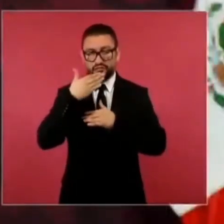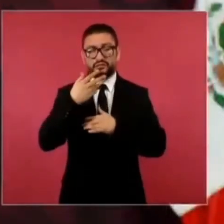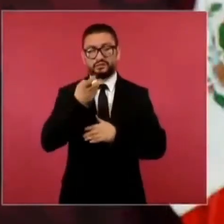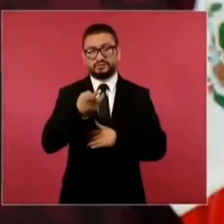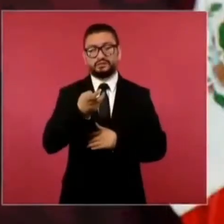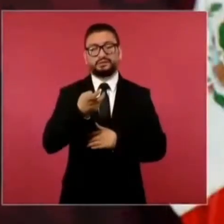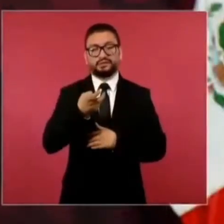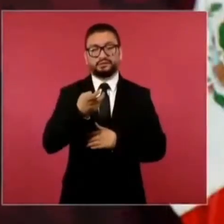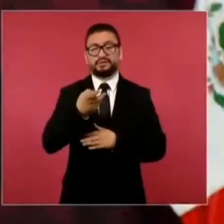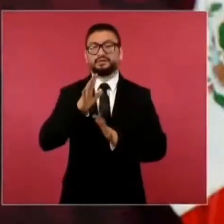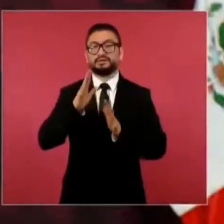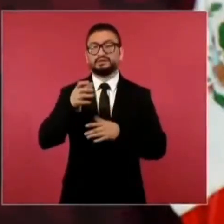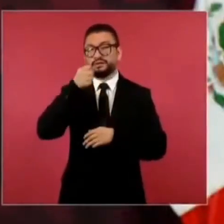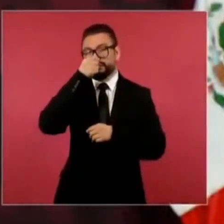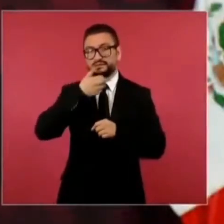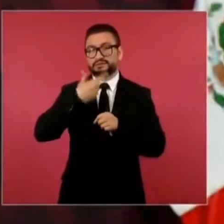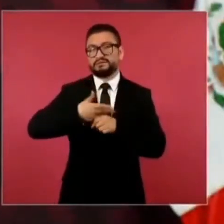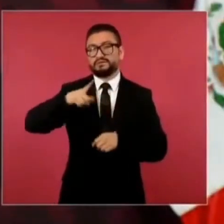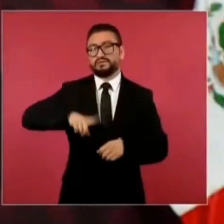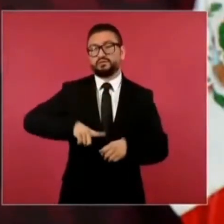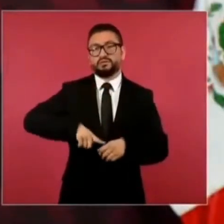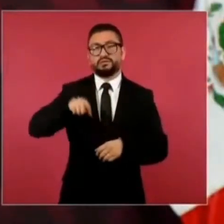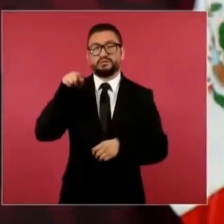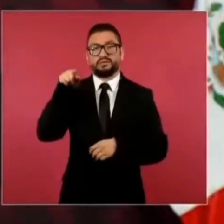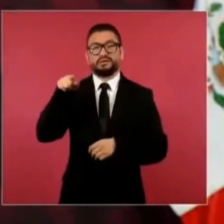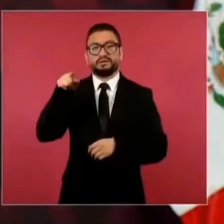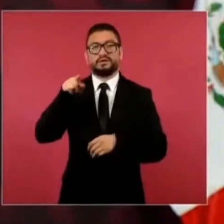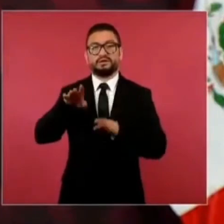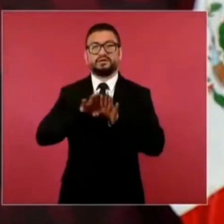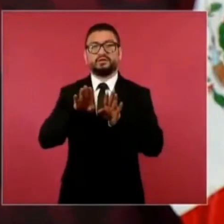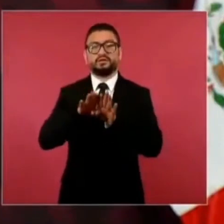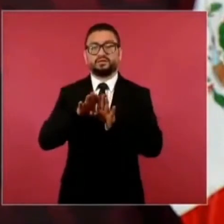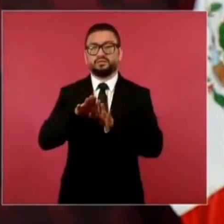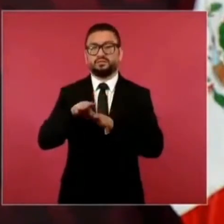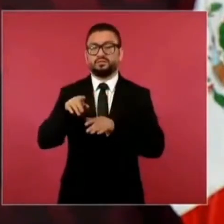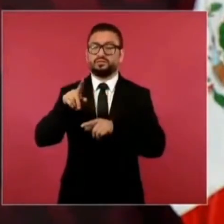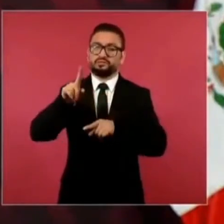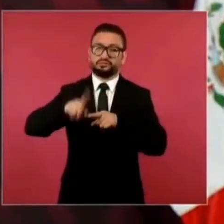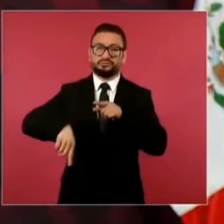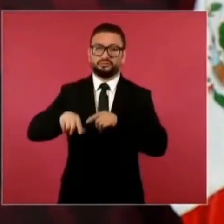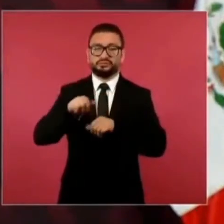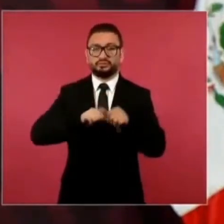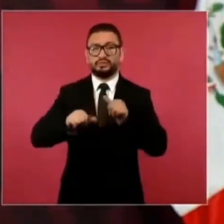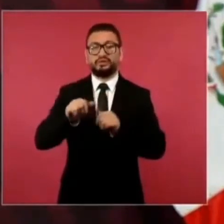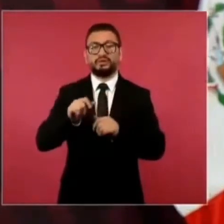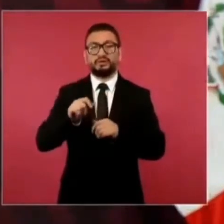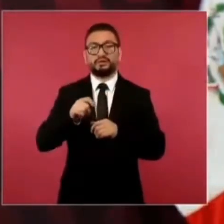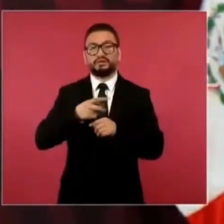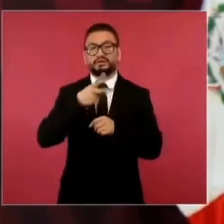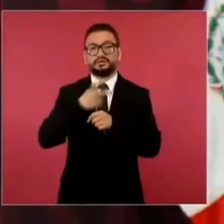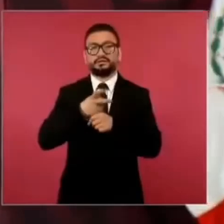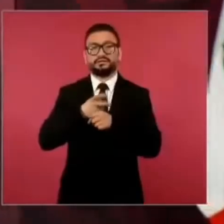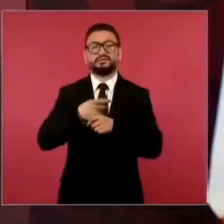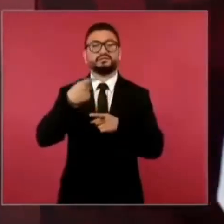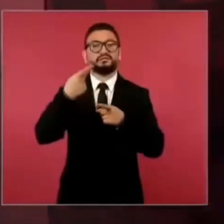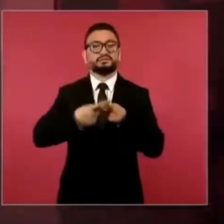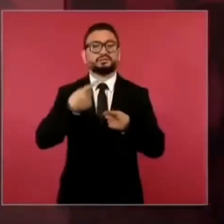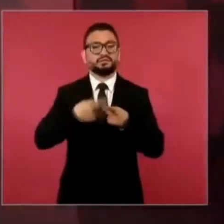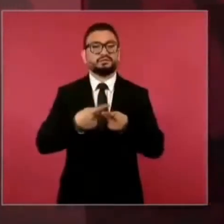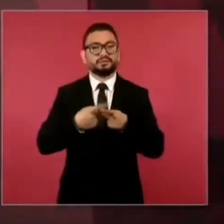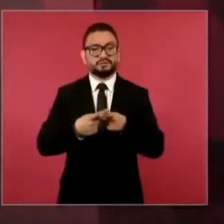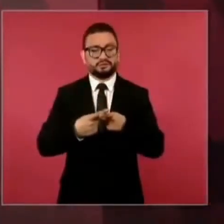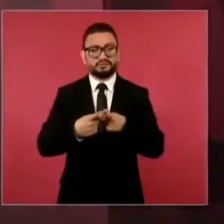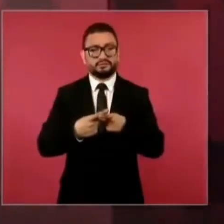ya el secretario de Gobernación es desplazado y el 2 se convierte